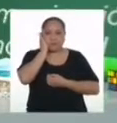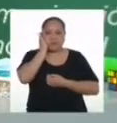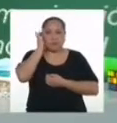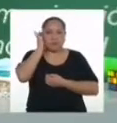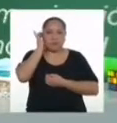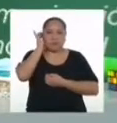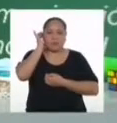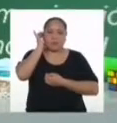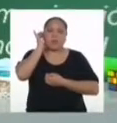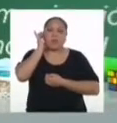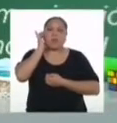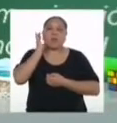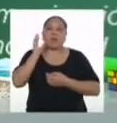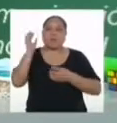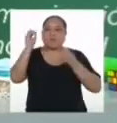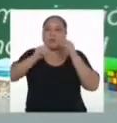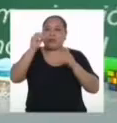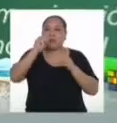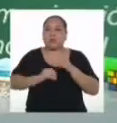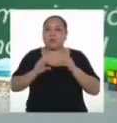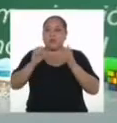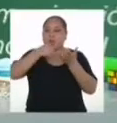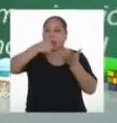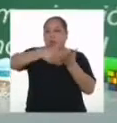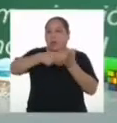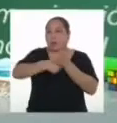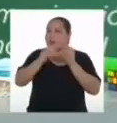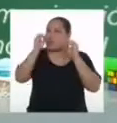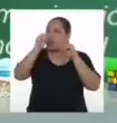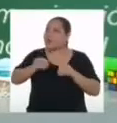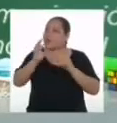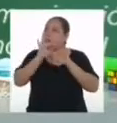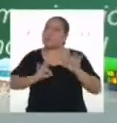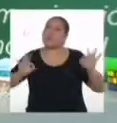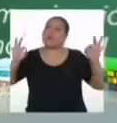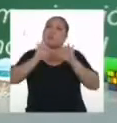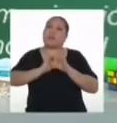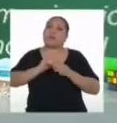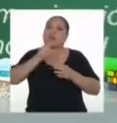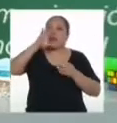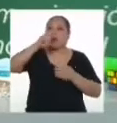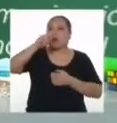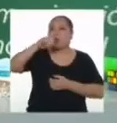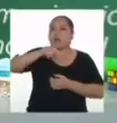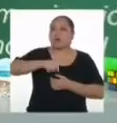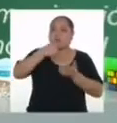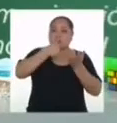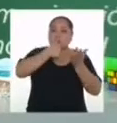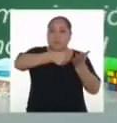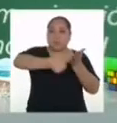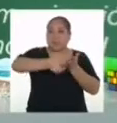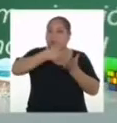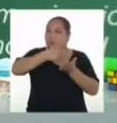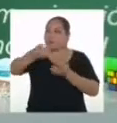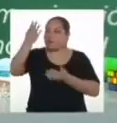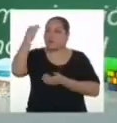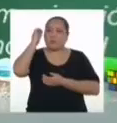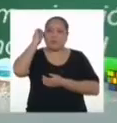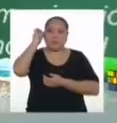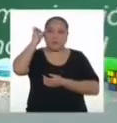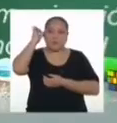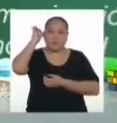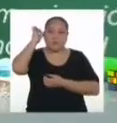¿Redactando una carta en la que se exponga la importancia de la gestión de las cuencas? La semana pasada escribimos una para actuar en favor del bienestar de